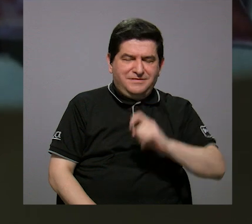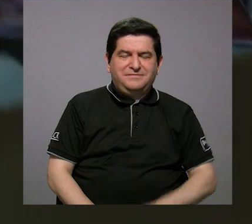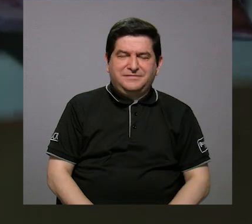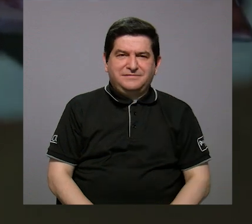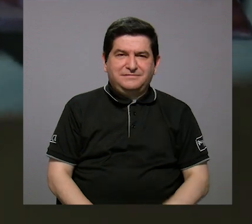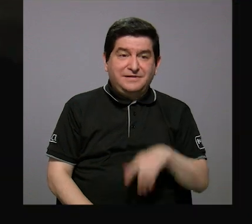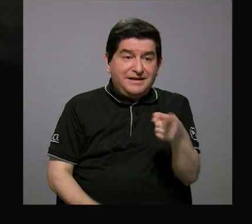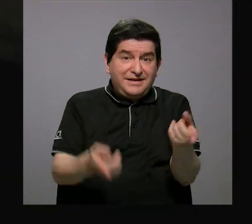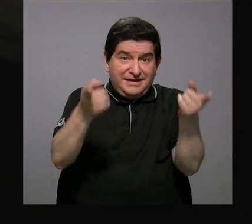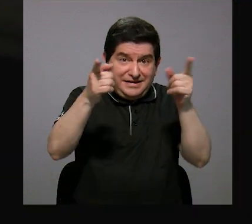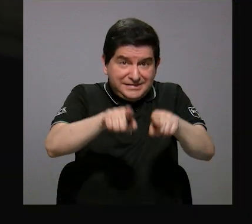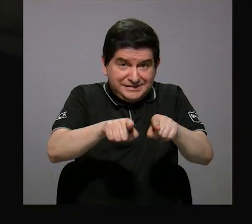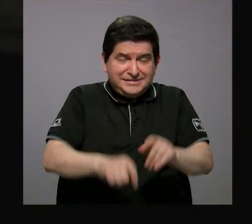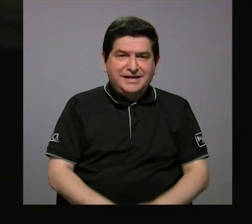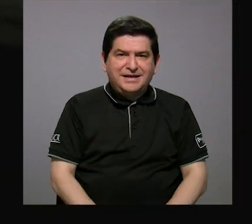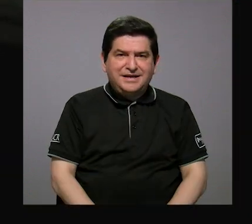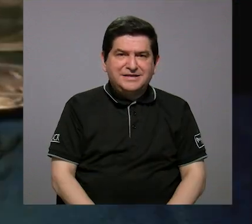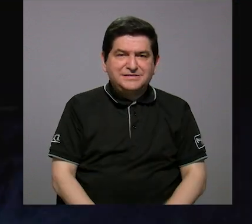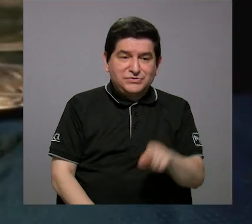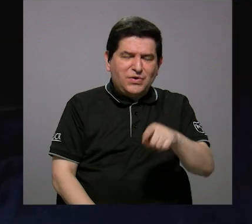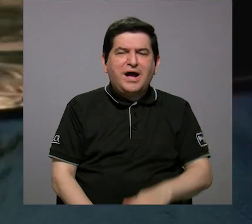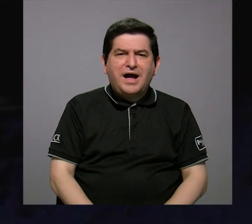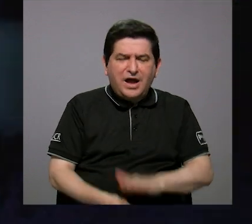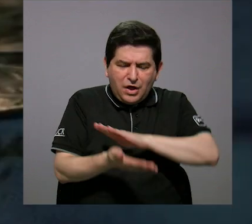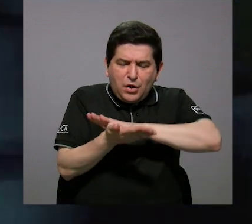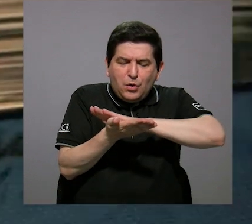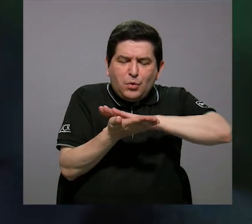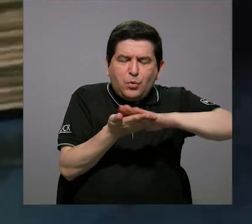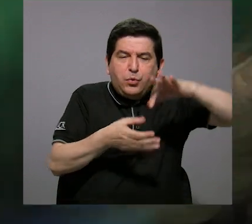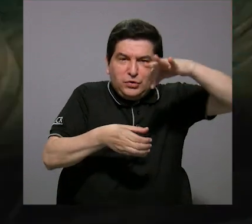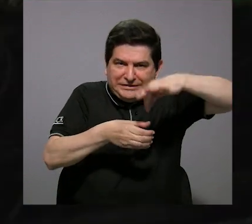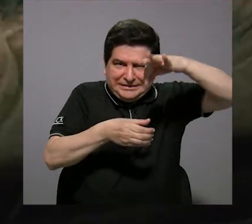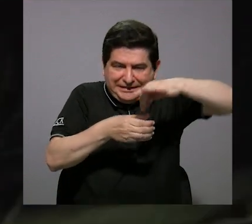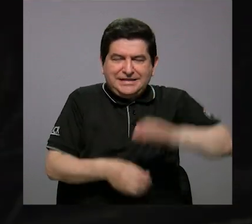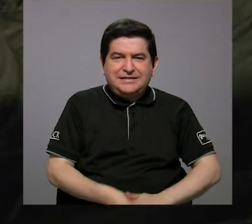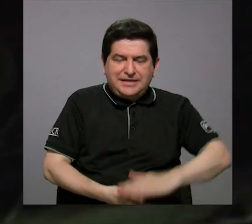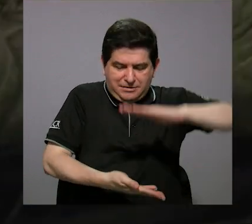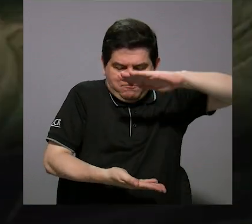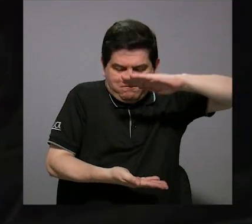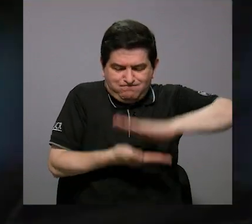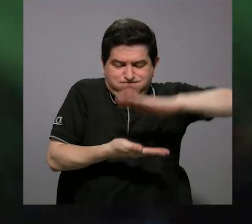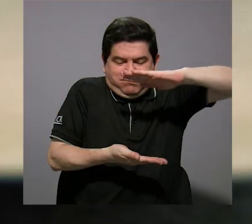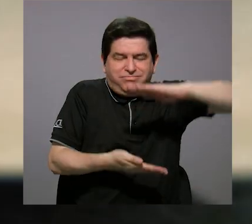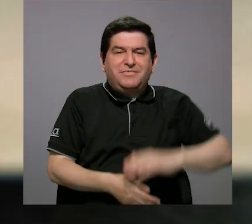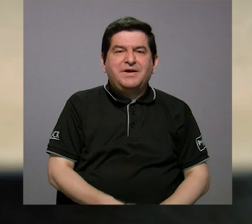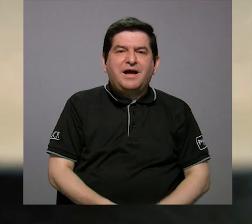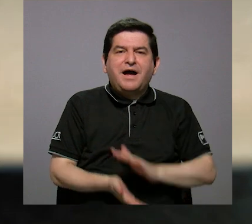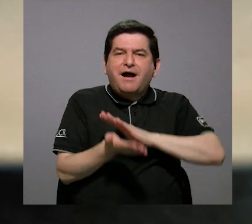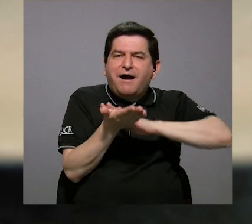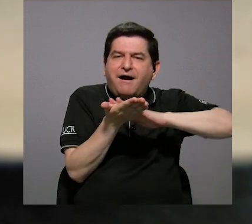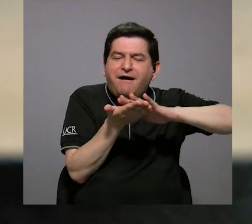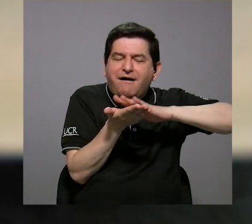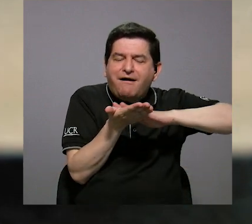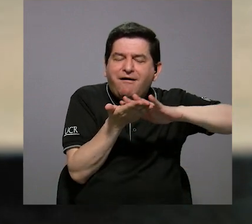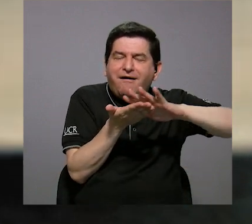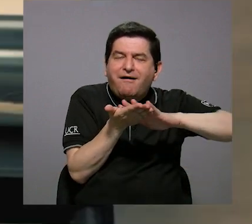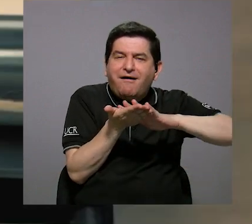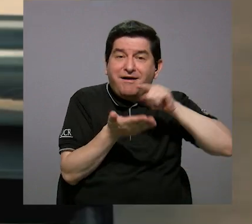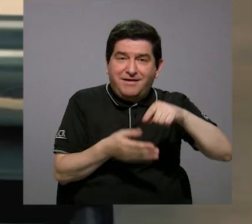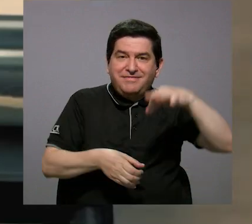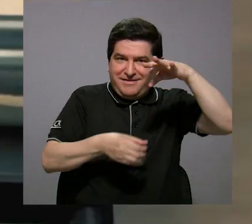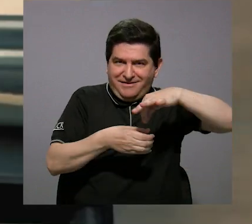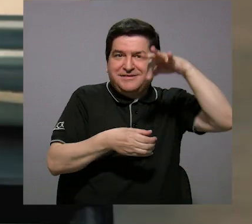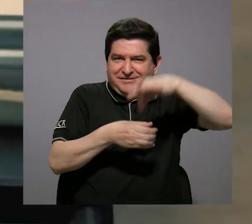que hace es que se rellena de tinta, y cuando se, digamos, imprime el billete queda un relieve de las tintas.